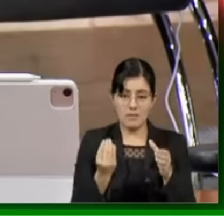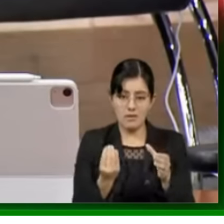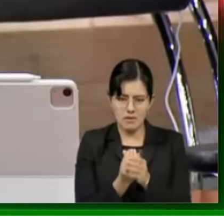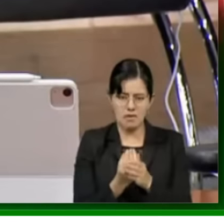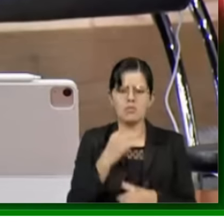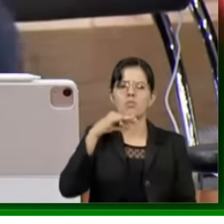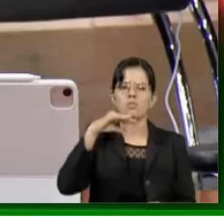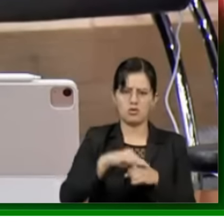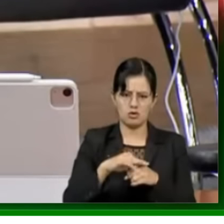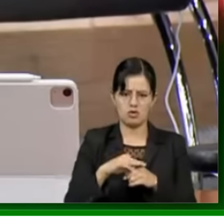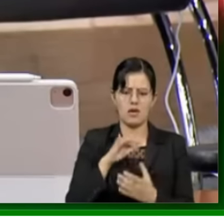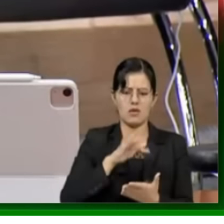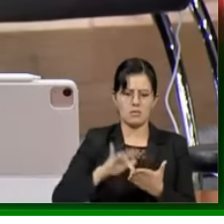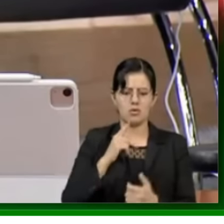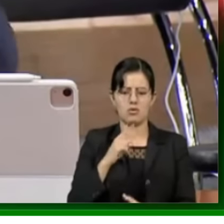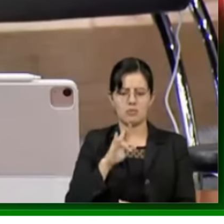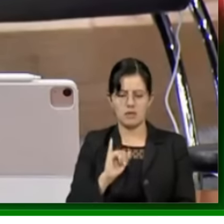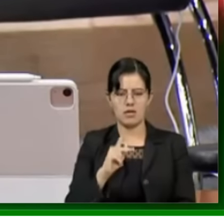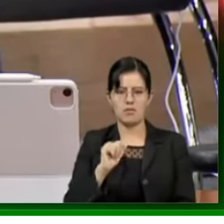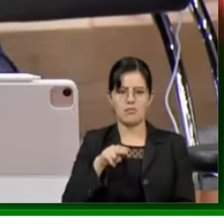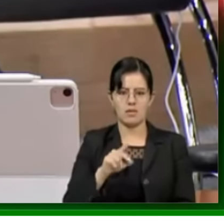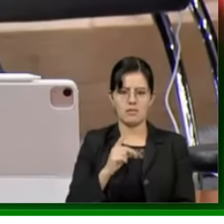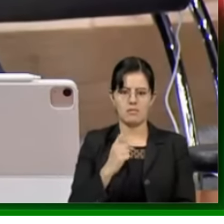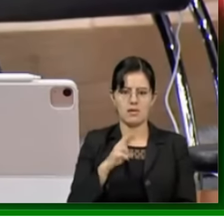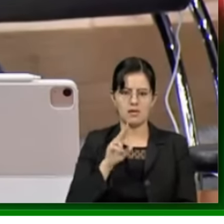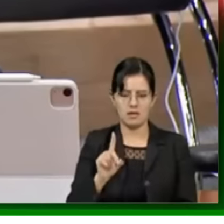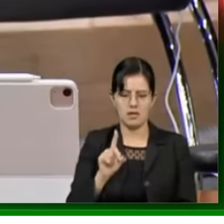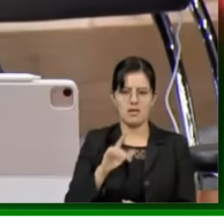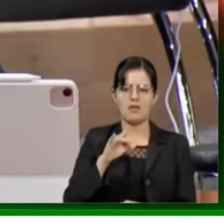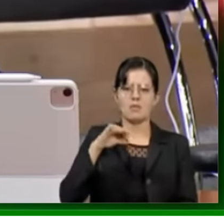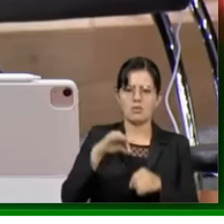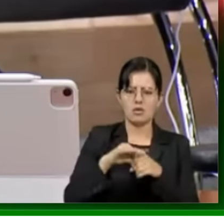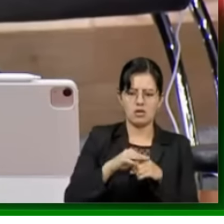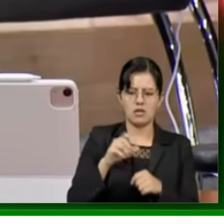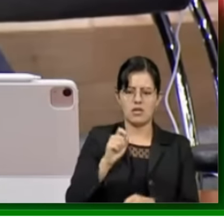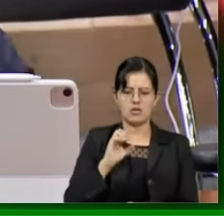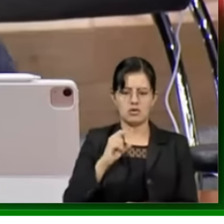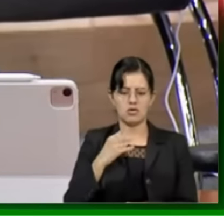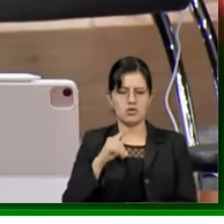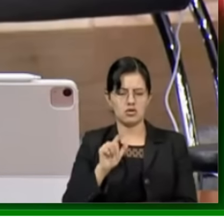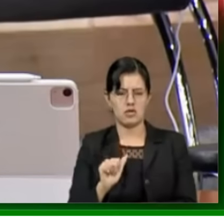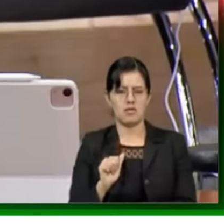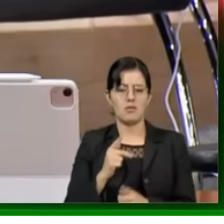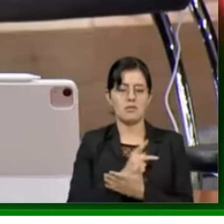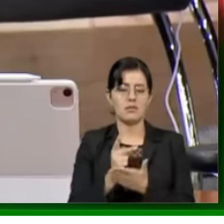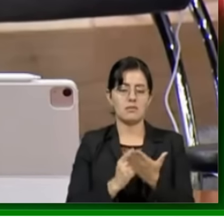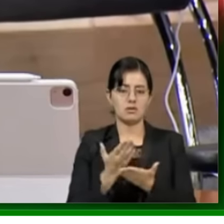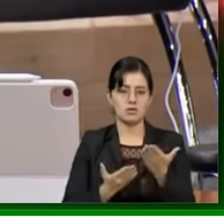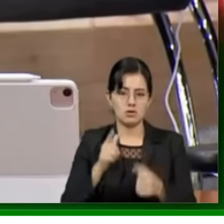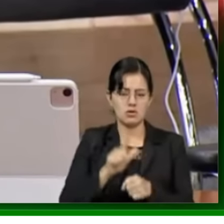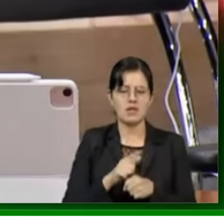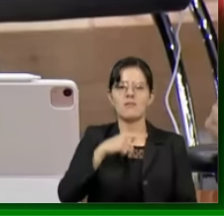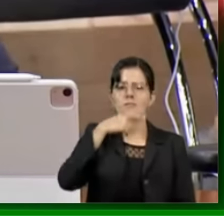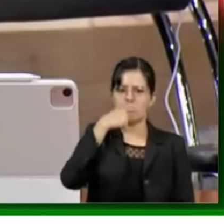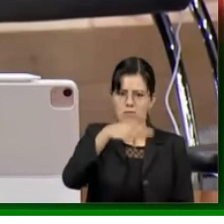voten por el pri por el pan y por el PRD voten por sochil Gálvez los programas sociales son